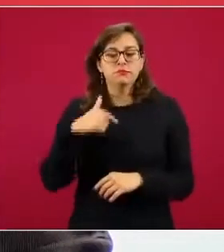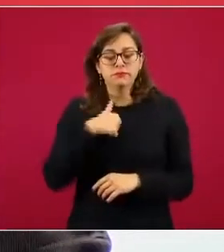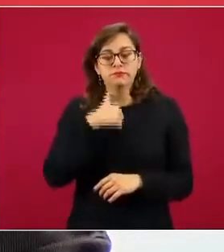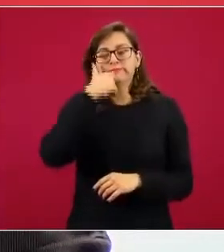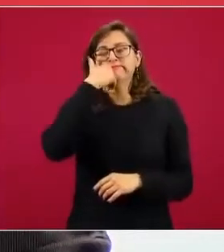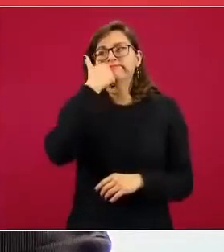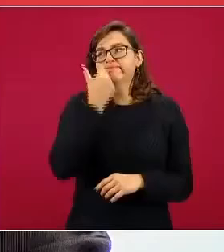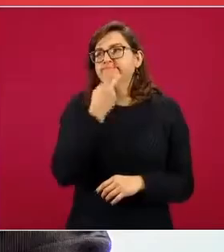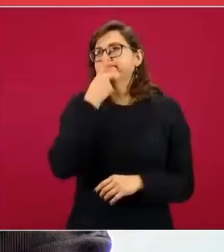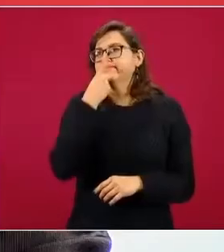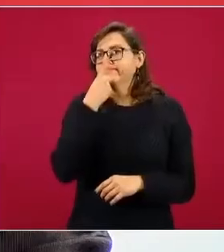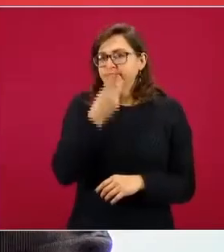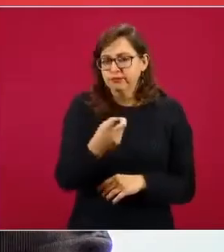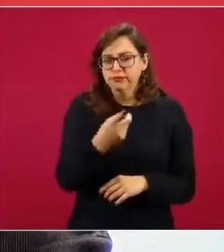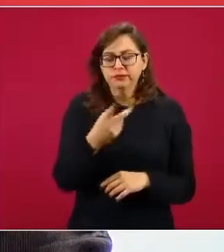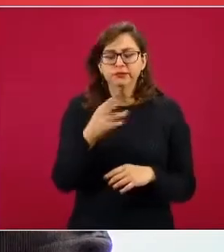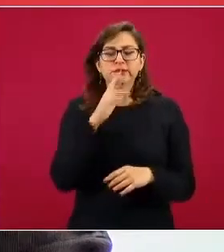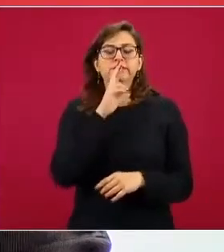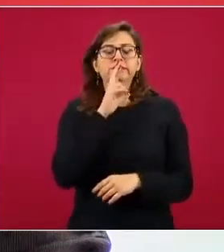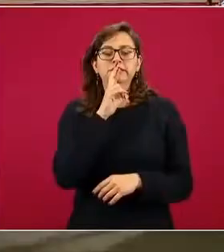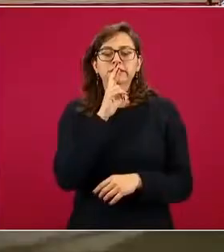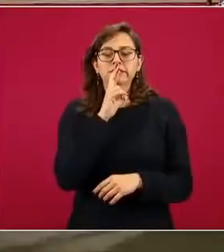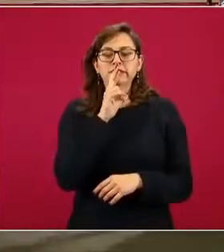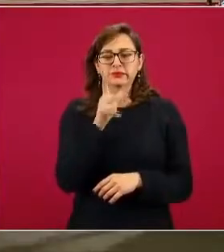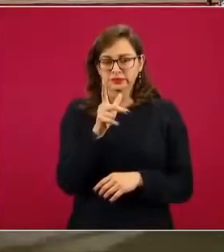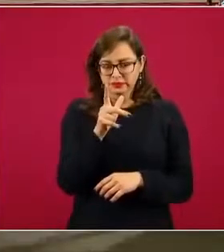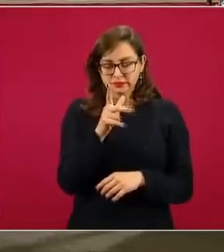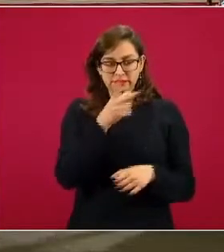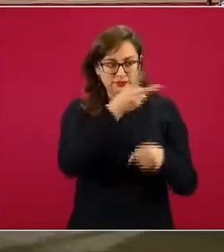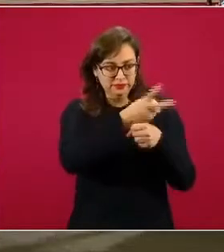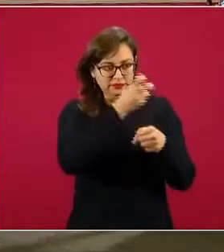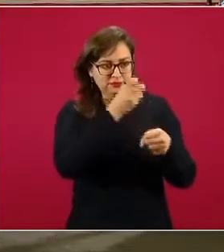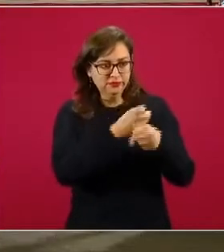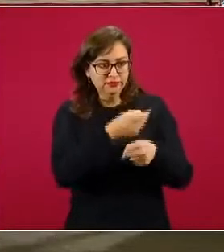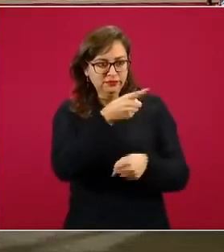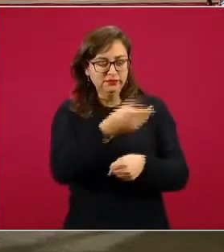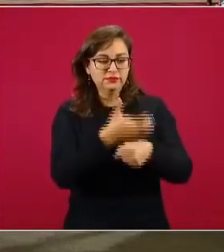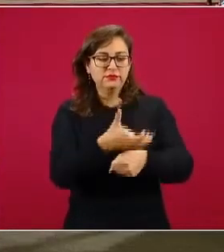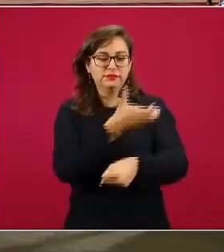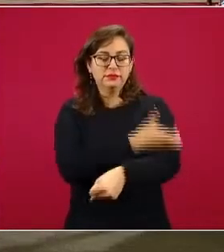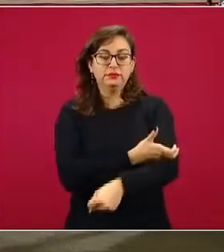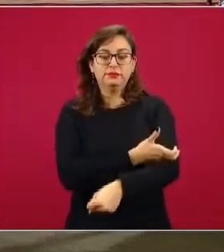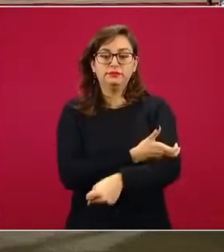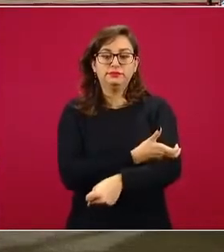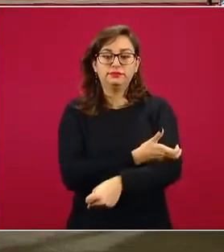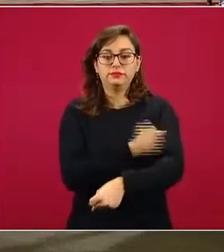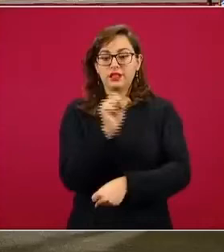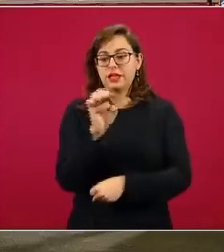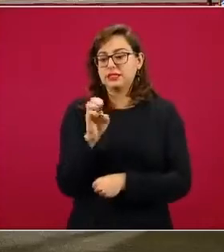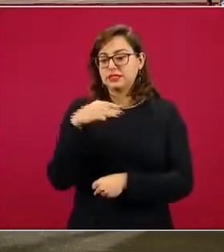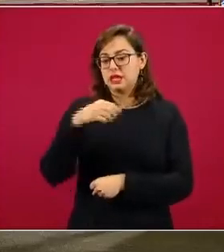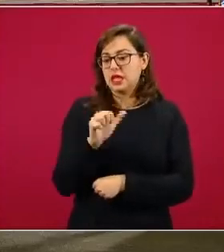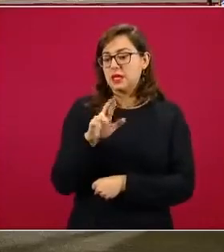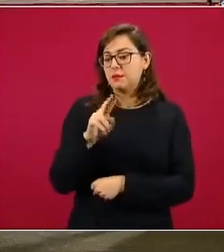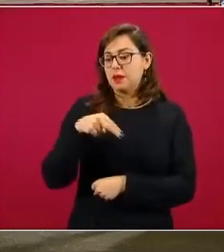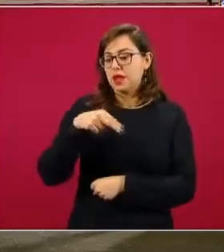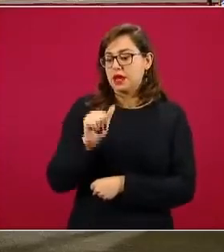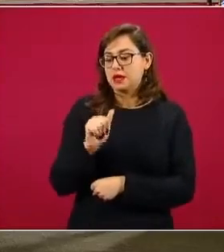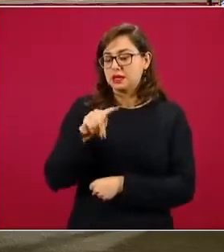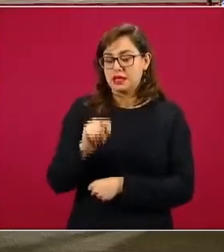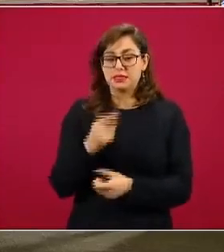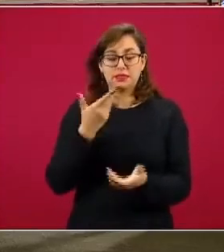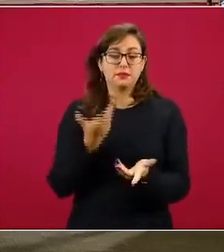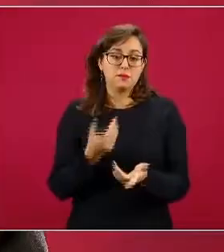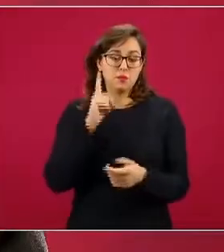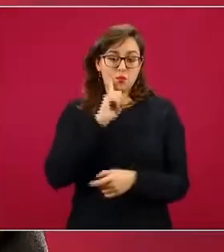preferiría, vamos a invitar a nuestros compañeros de la Secretaría de Ambiente, ahora nuestra muy querida